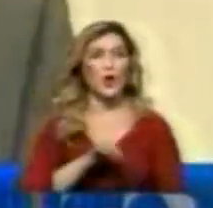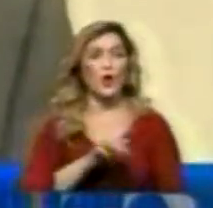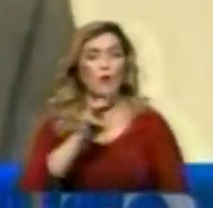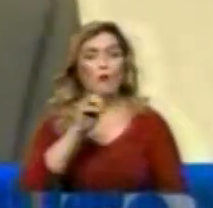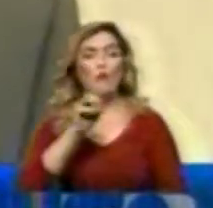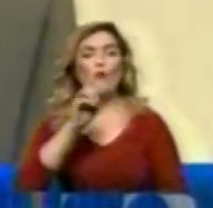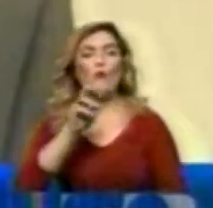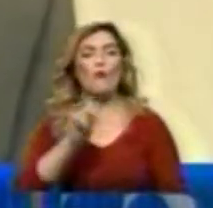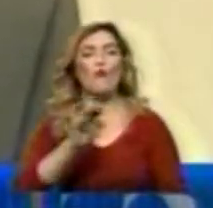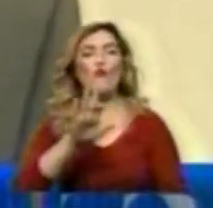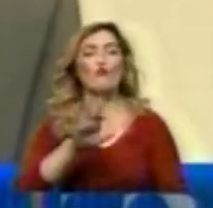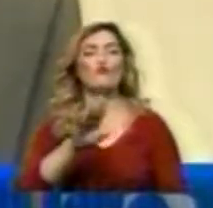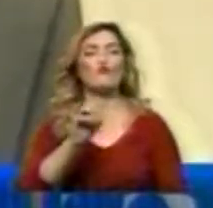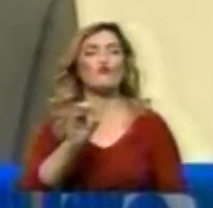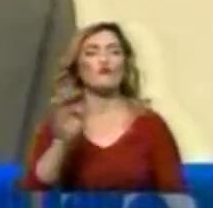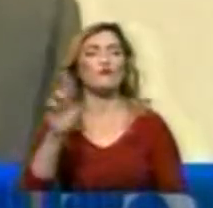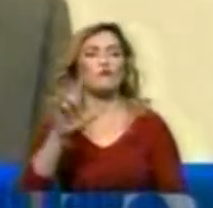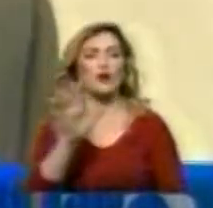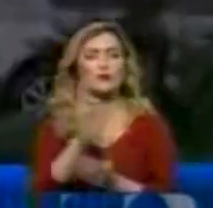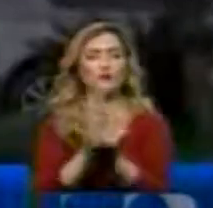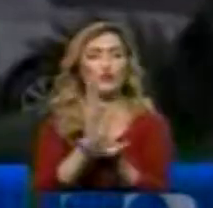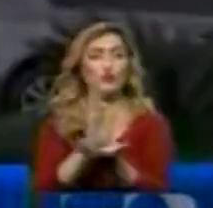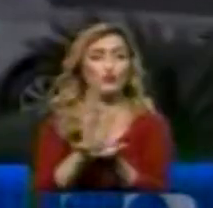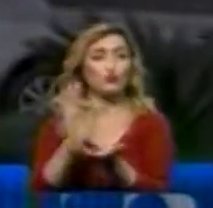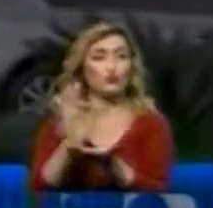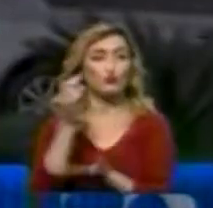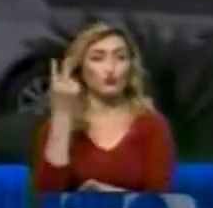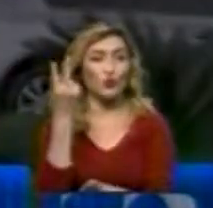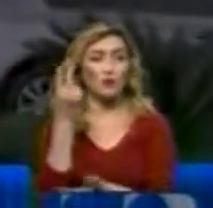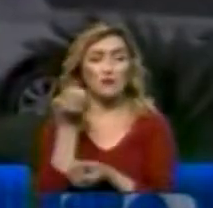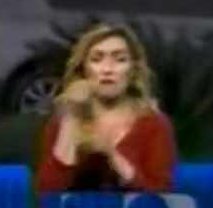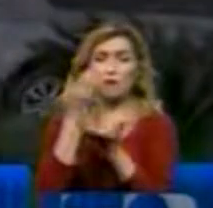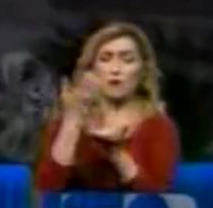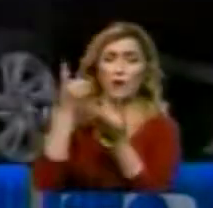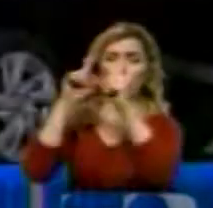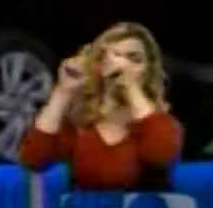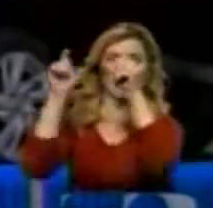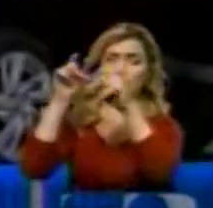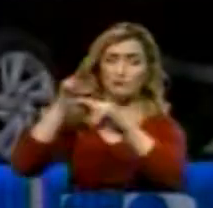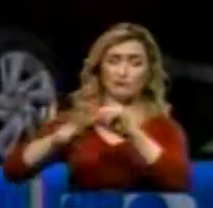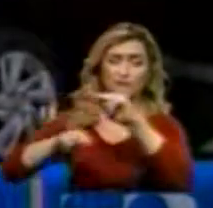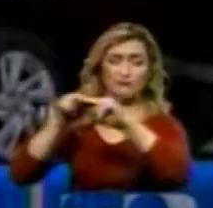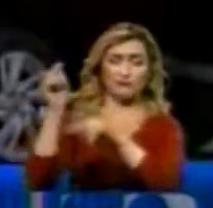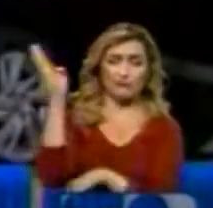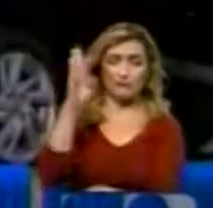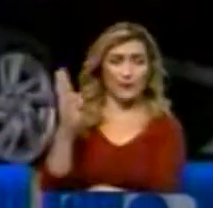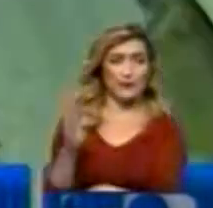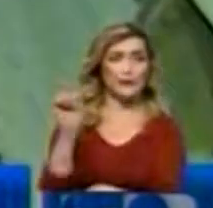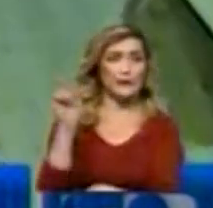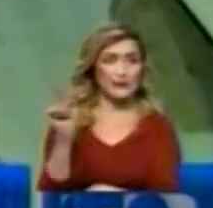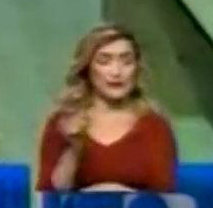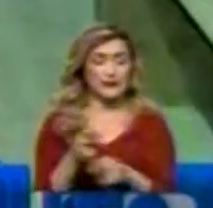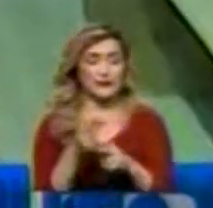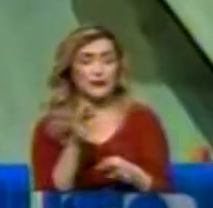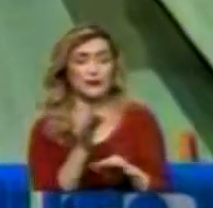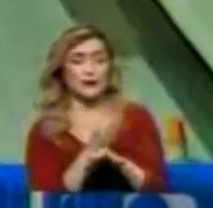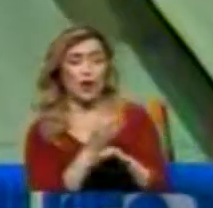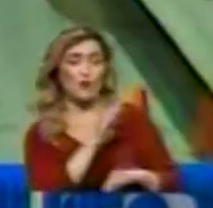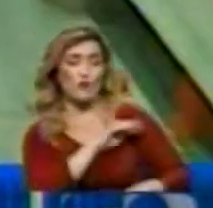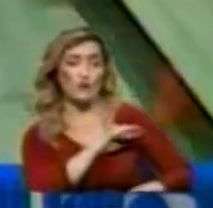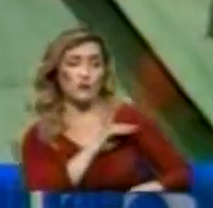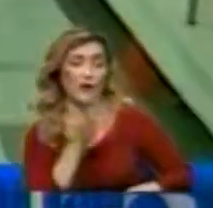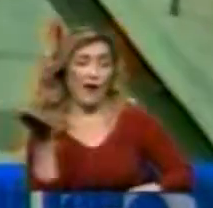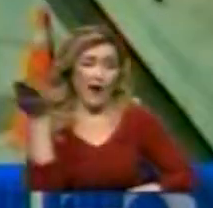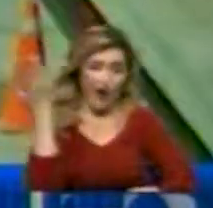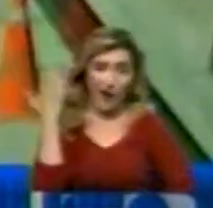versión dentro de este caso. Ambos manifiestan que la constructora brasileña Odebrecht habría entregado sobornos a exfuncionarios del municipio y que